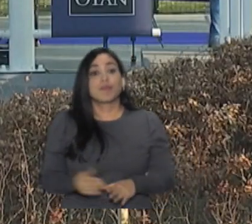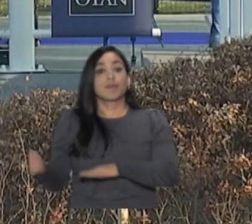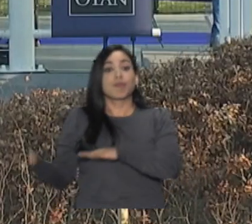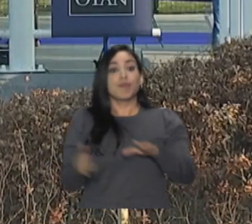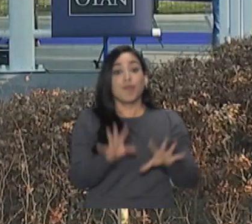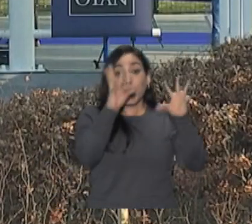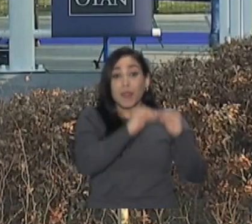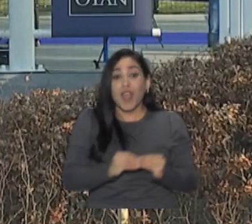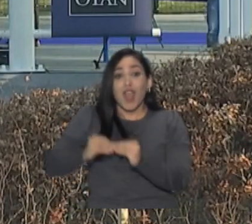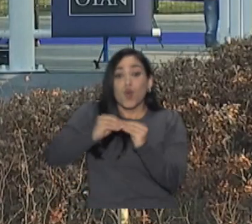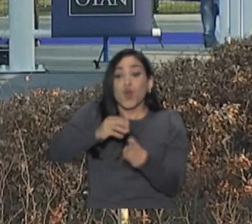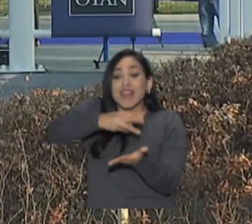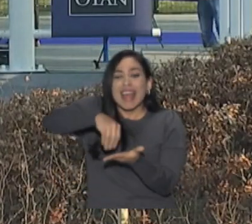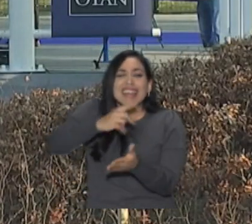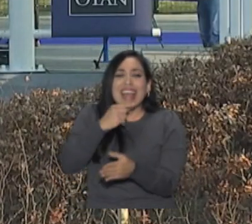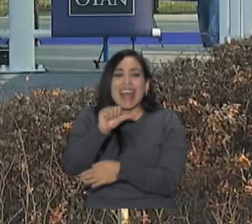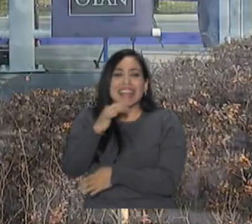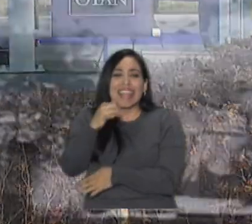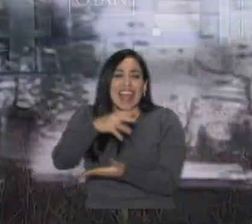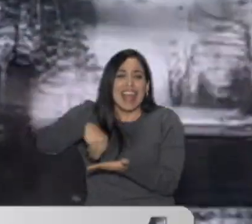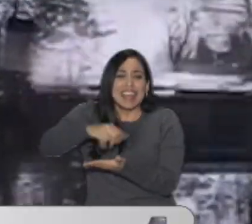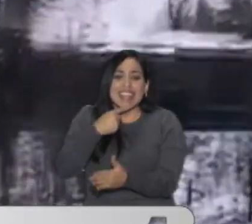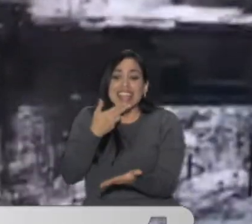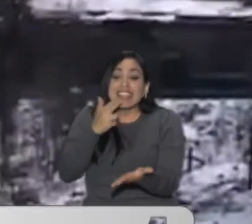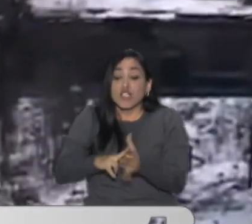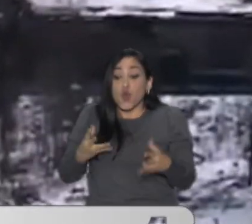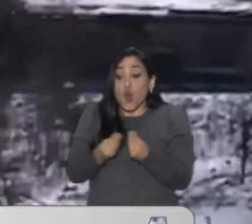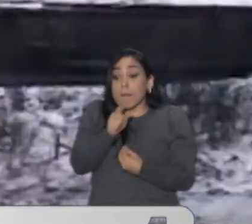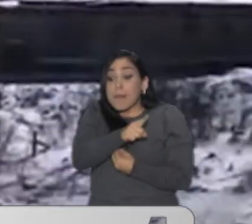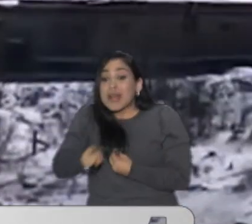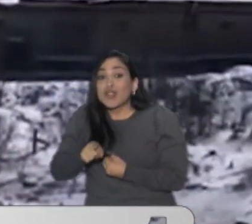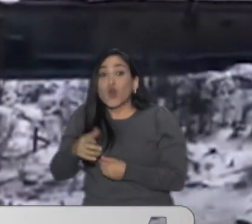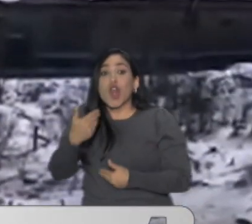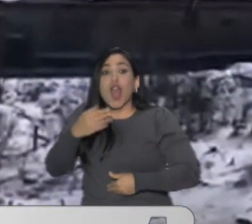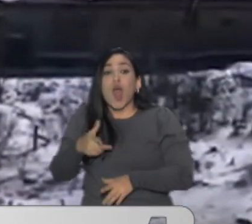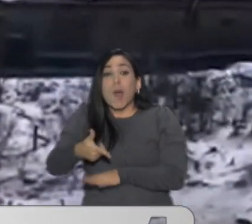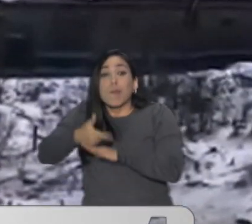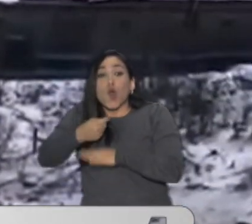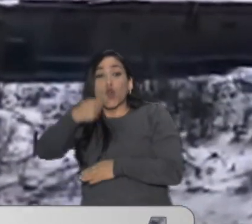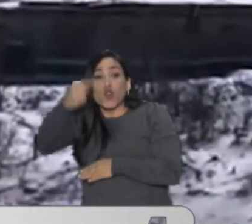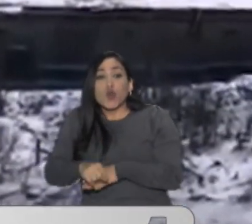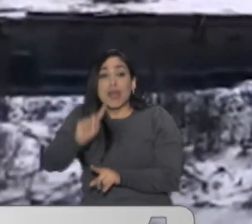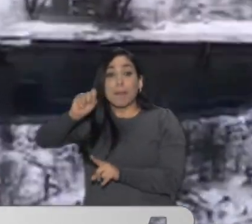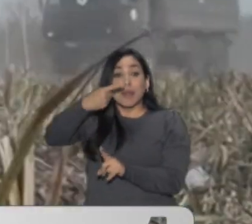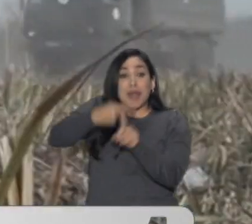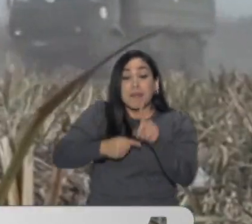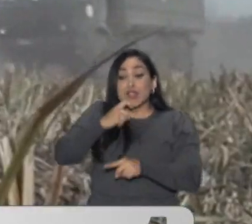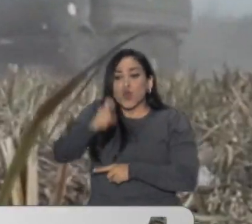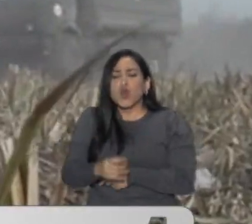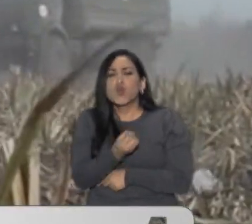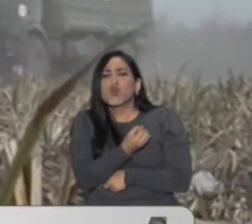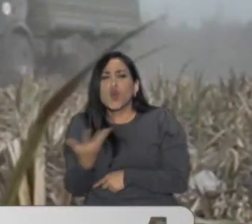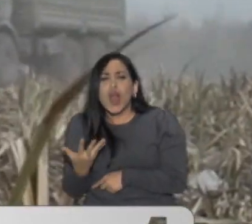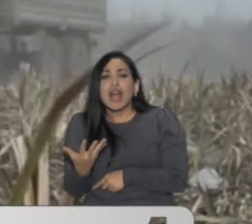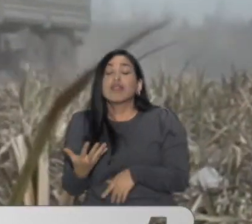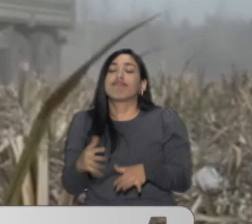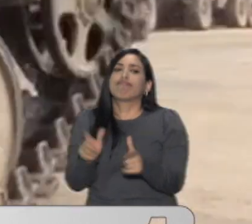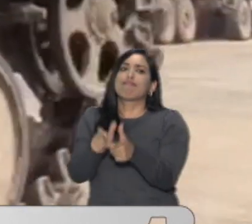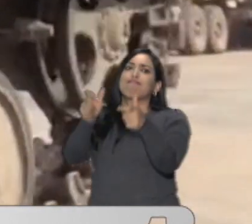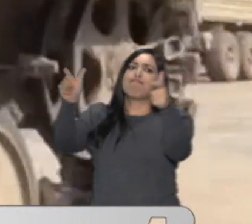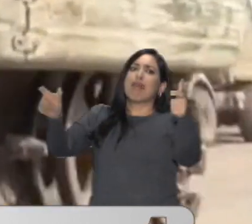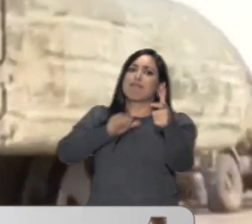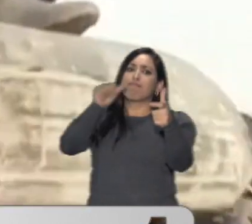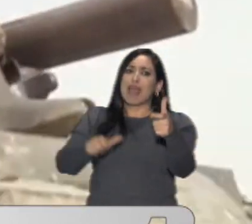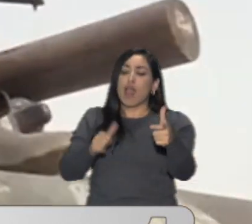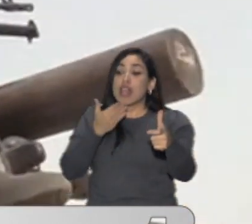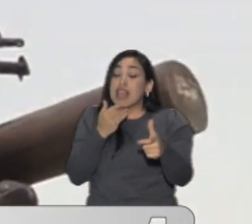La Alianza Atlántica estimó que el número de soldados rusos que habrían muerto durante el primer mes de guerra en Ucrania sería mucho más